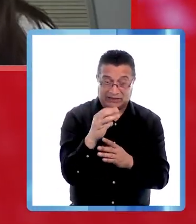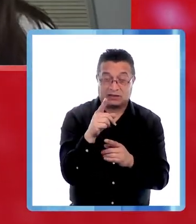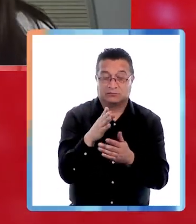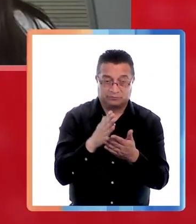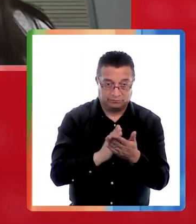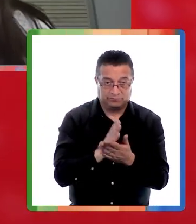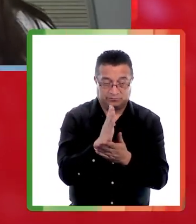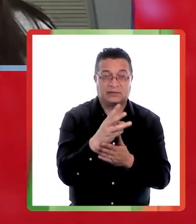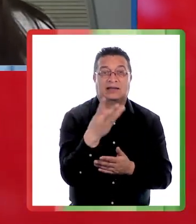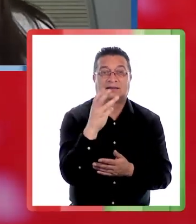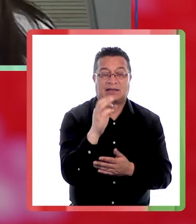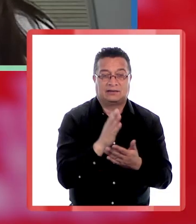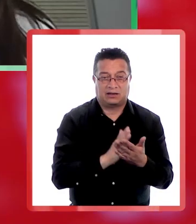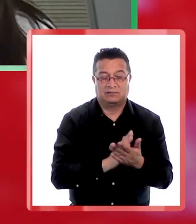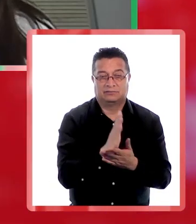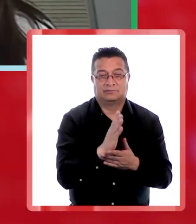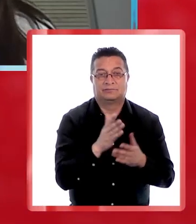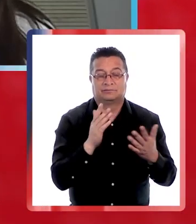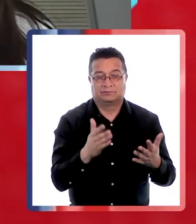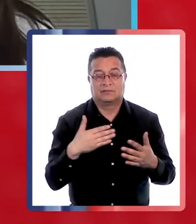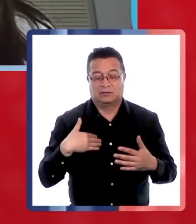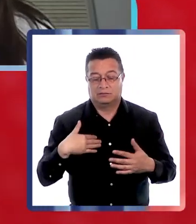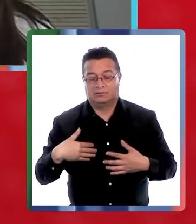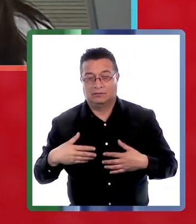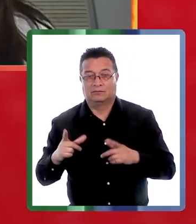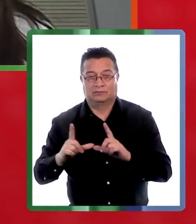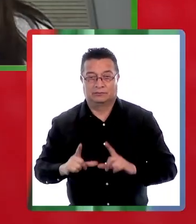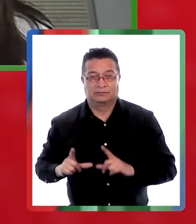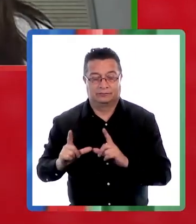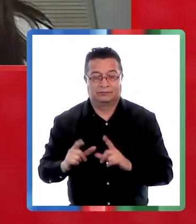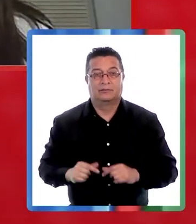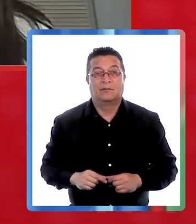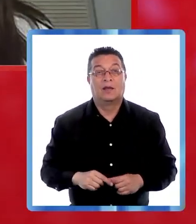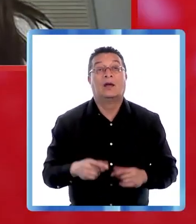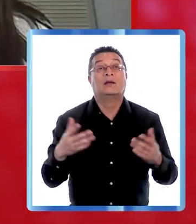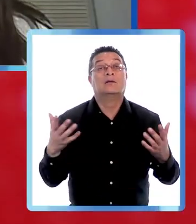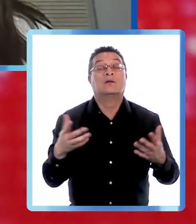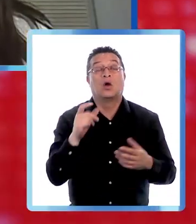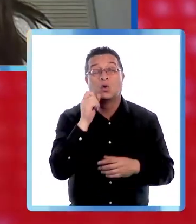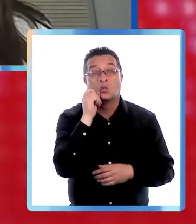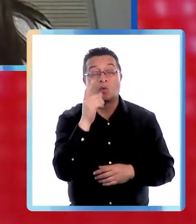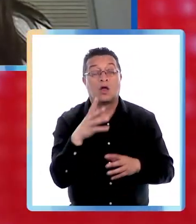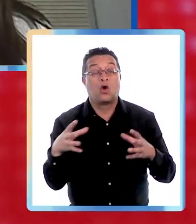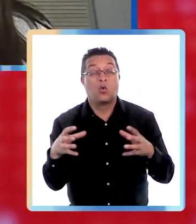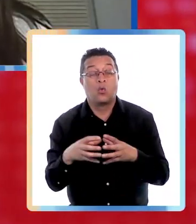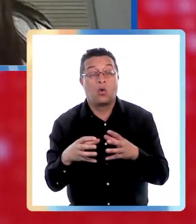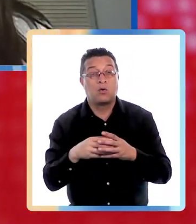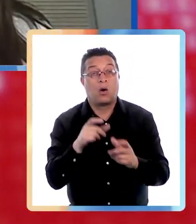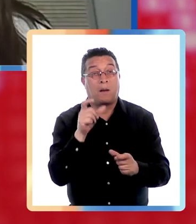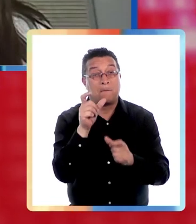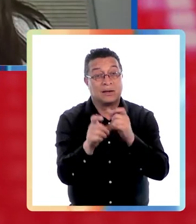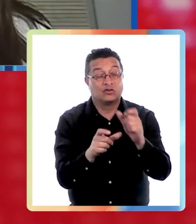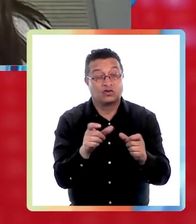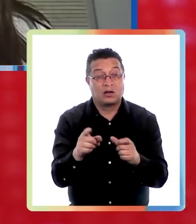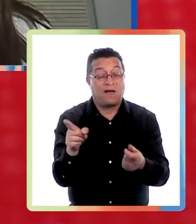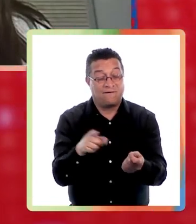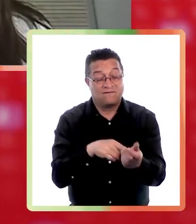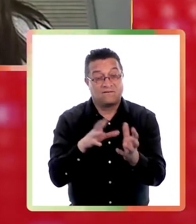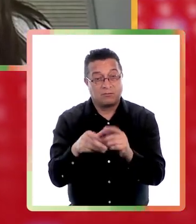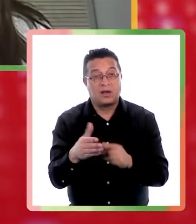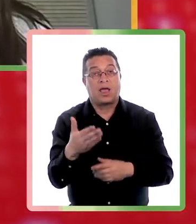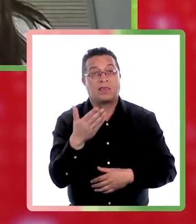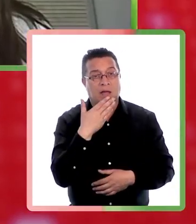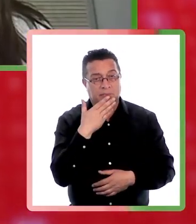son 30, ella parte a los 30. Perfecto. ¿Y qué grupo, o sea, qué personas de los miembros de la familia